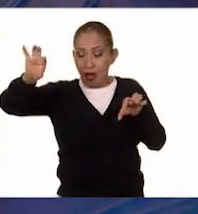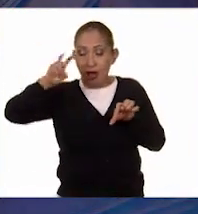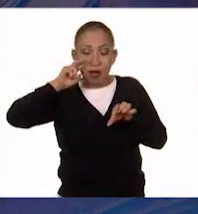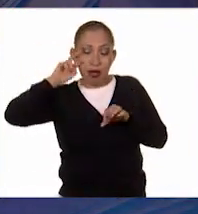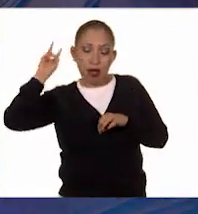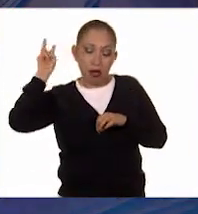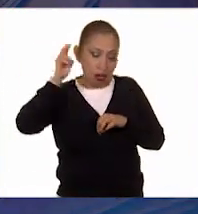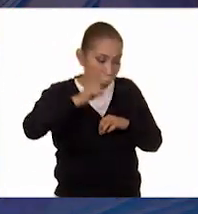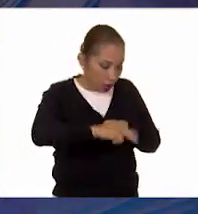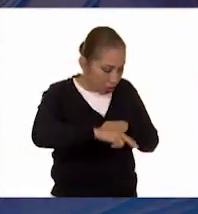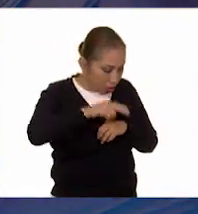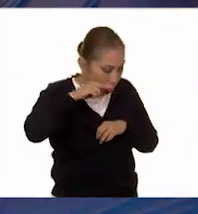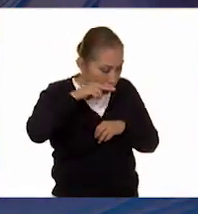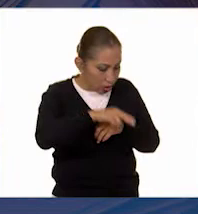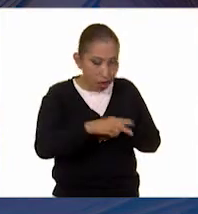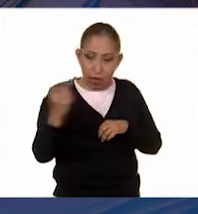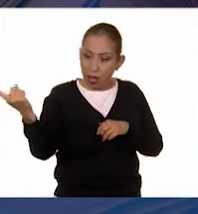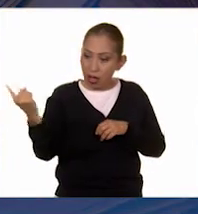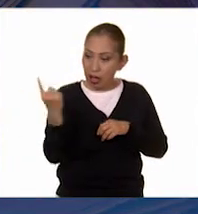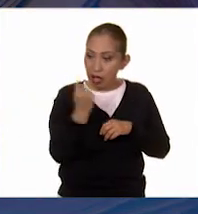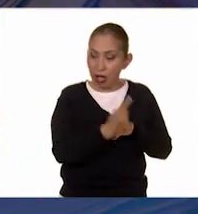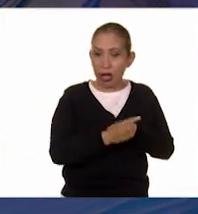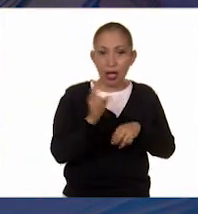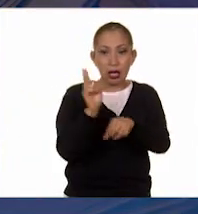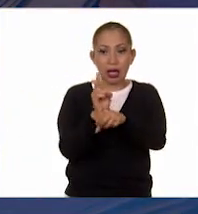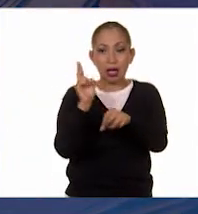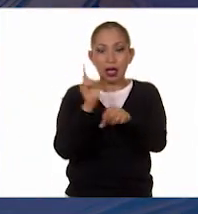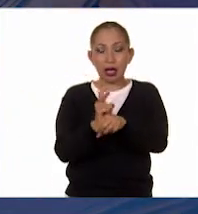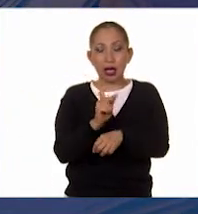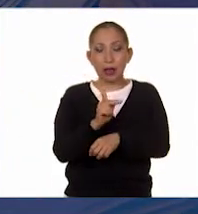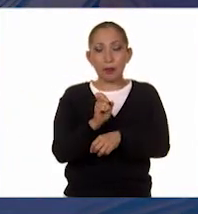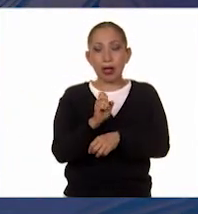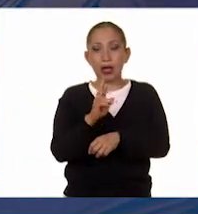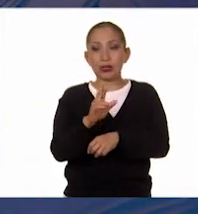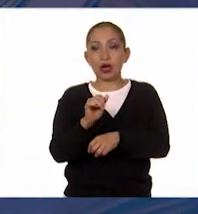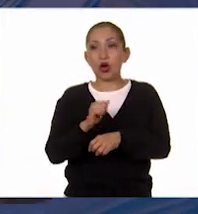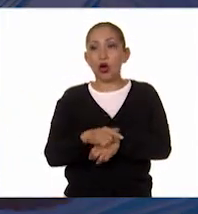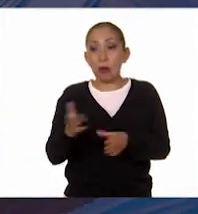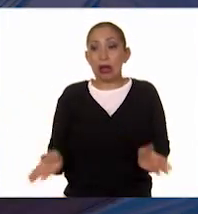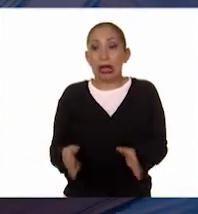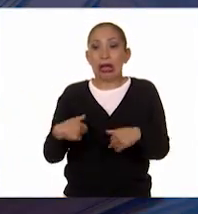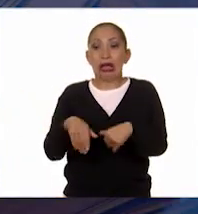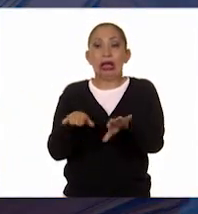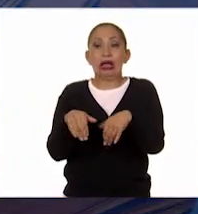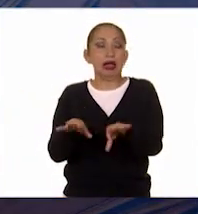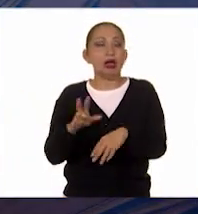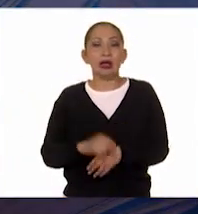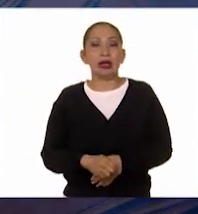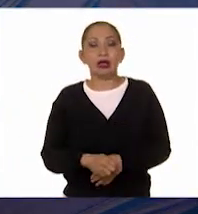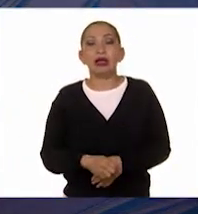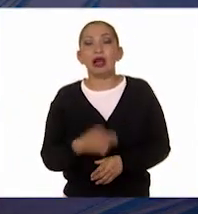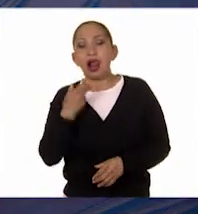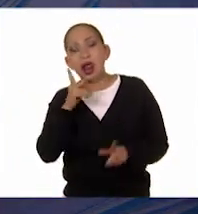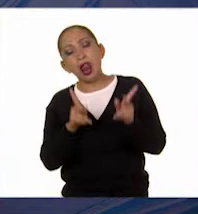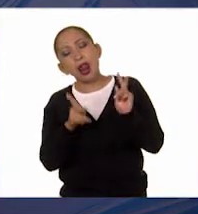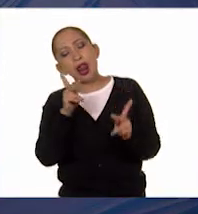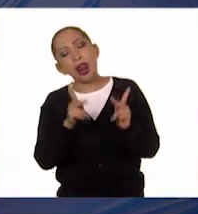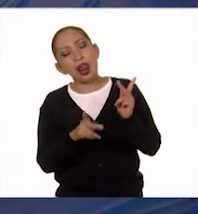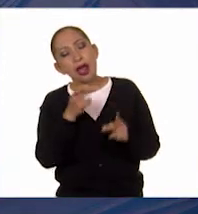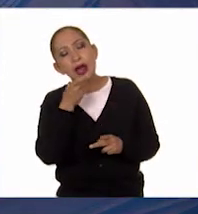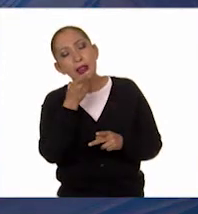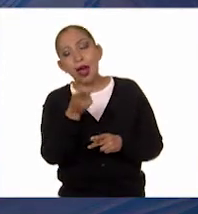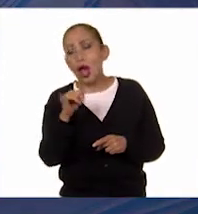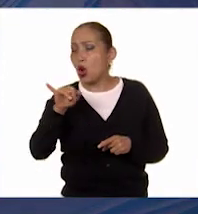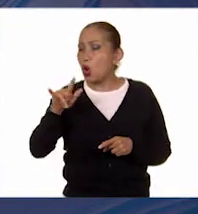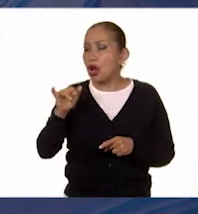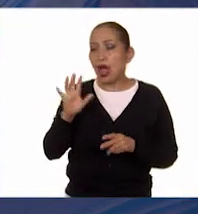hacia abajo y viste acercarse al guardabosques, y a Pedro que, en vez de ahuyentarlo en alguna forma, trababa conversación con él, y a